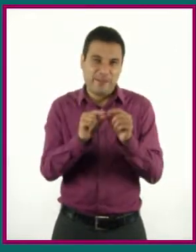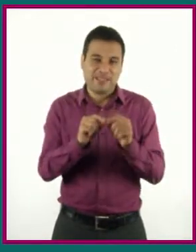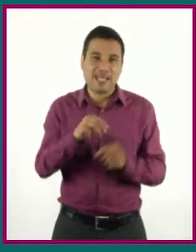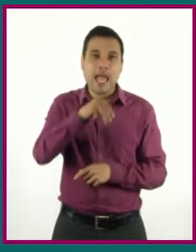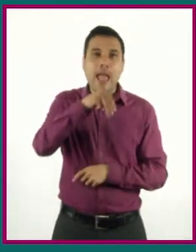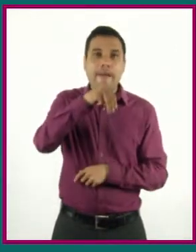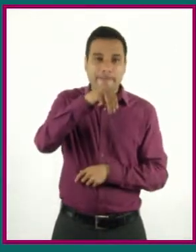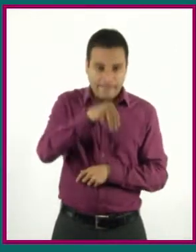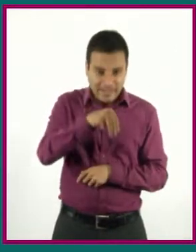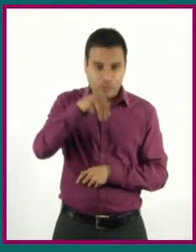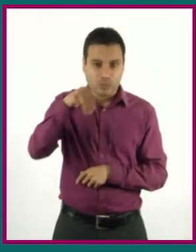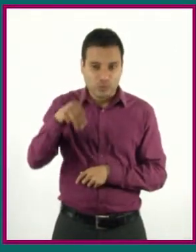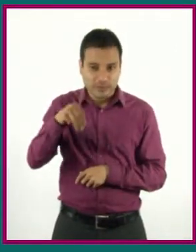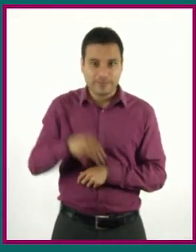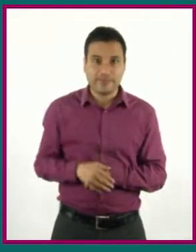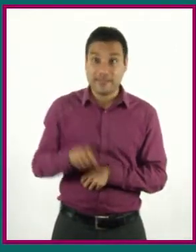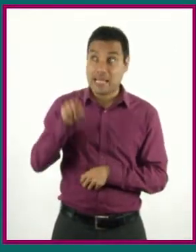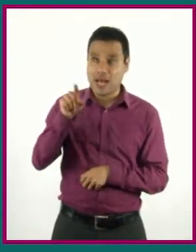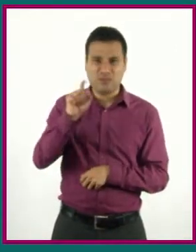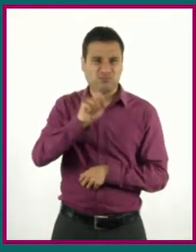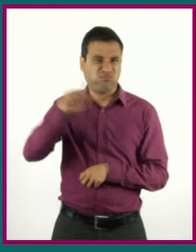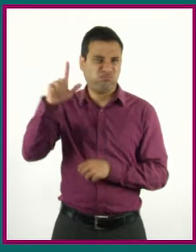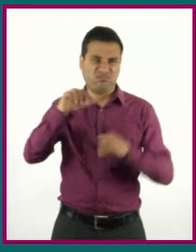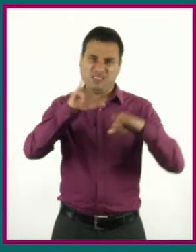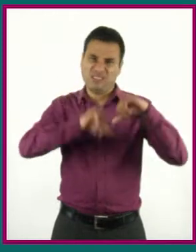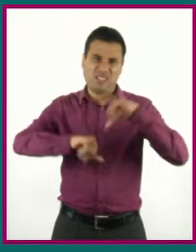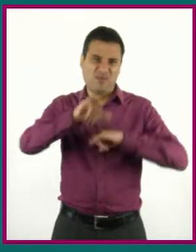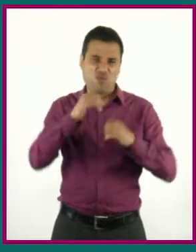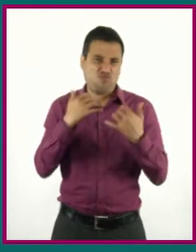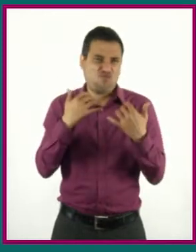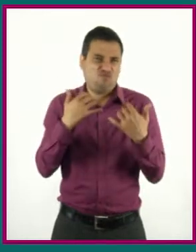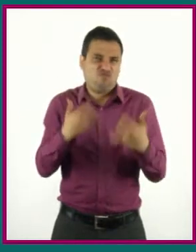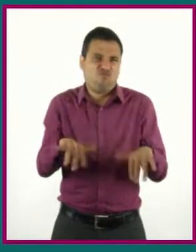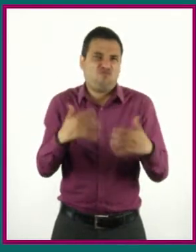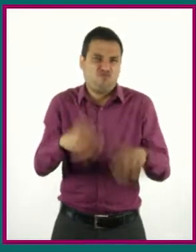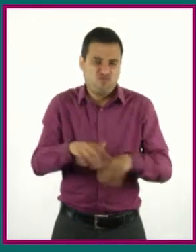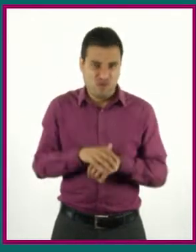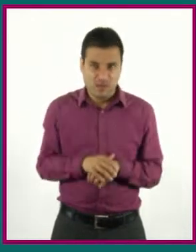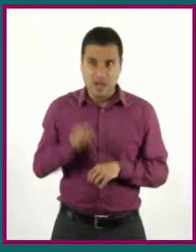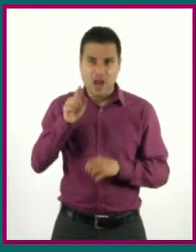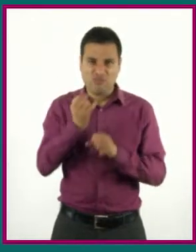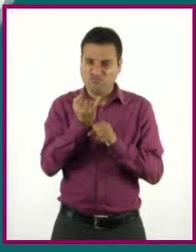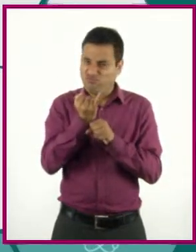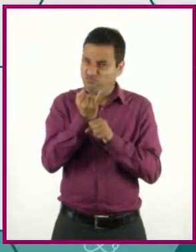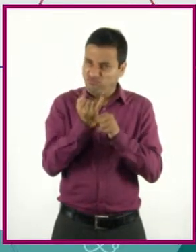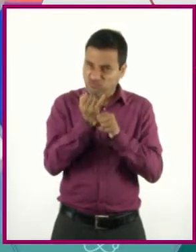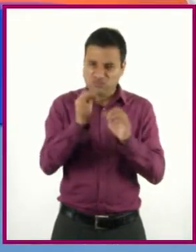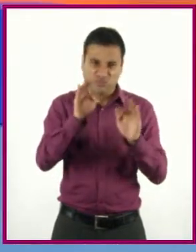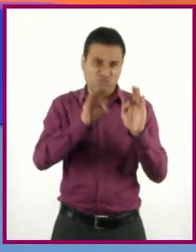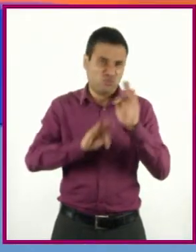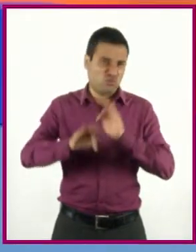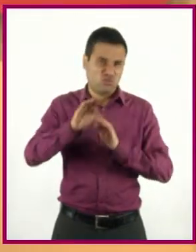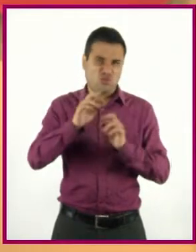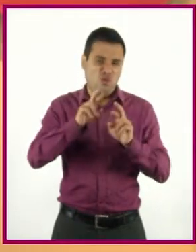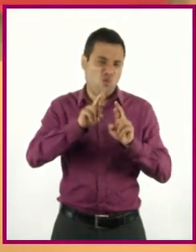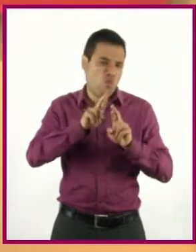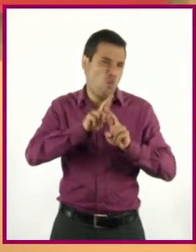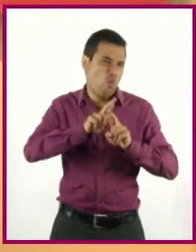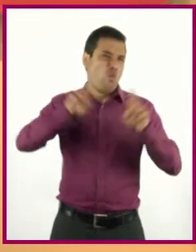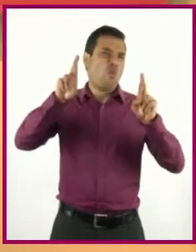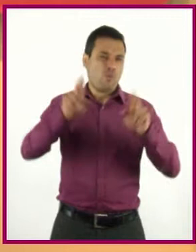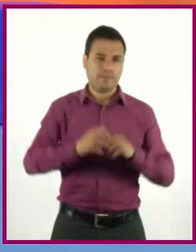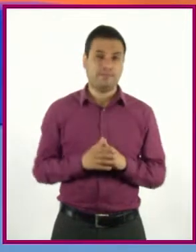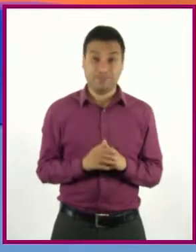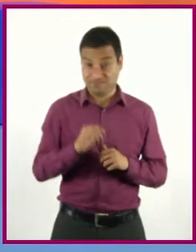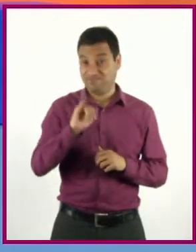muy destacado y que aportó mucho al conocimiento de la física a nivel mundial. Así es, Leslie. Y